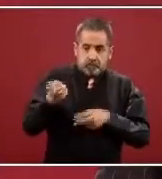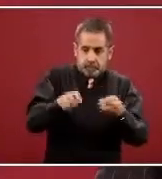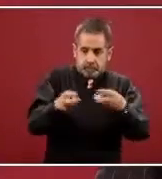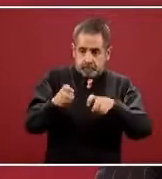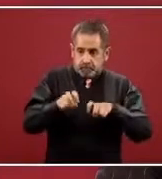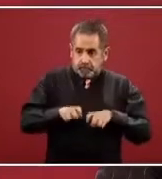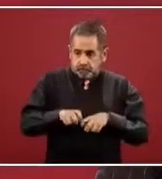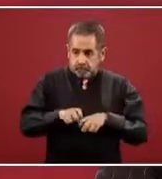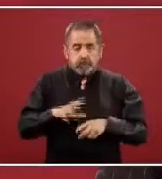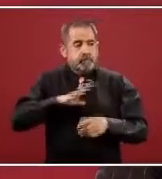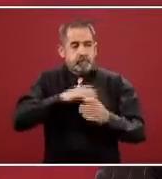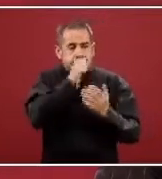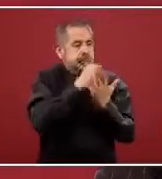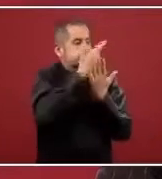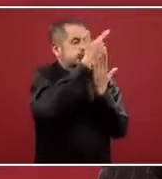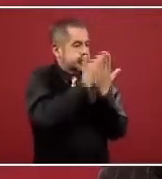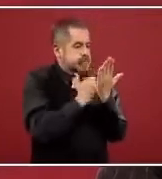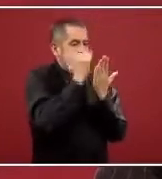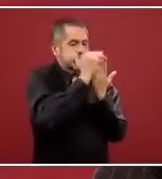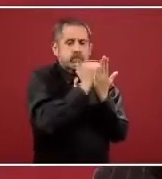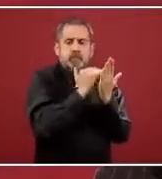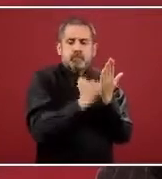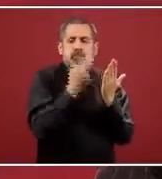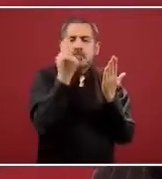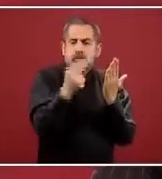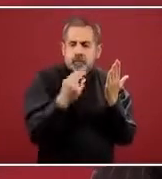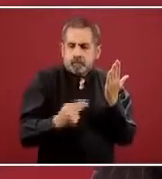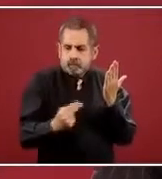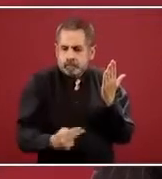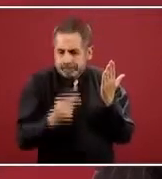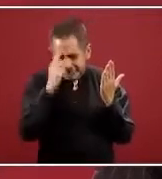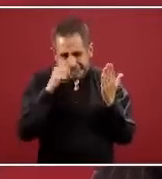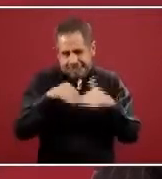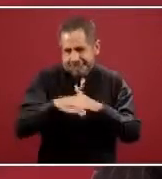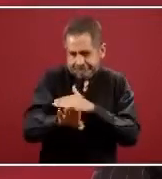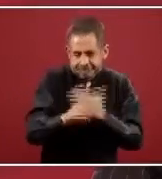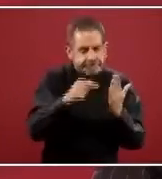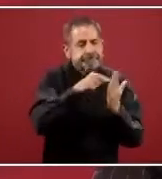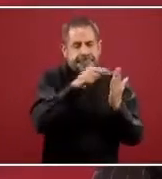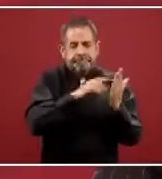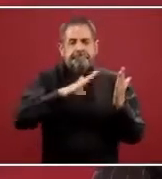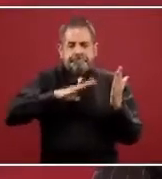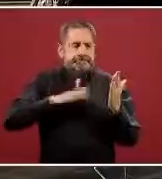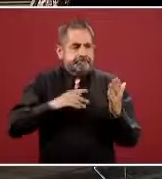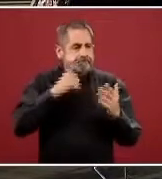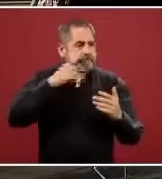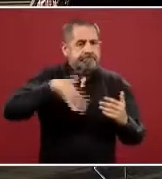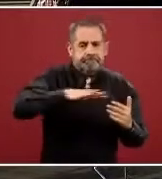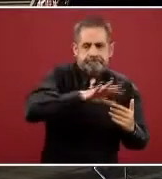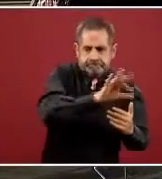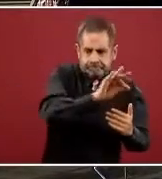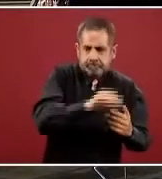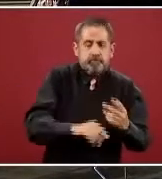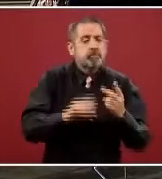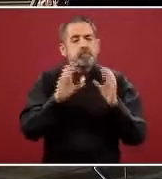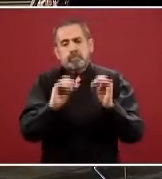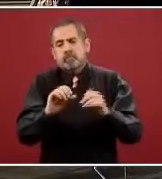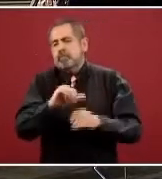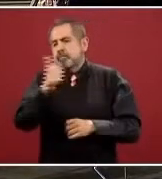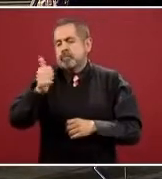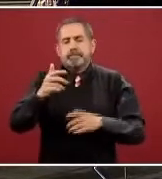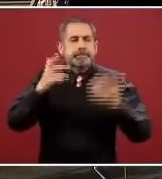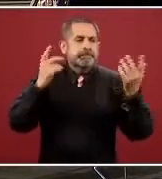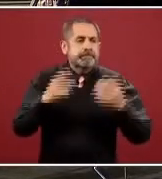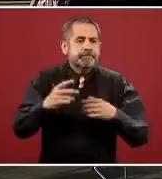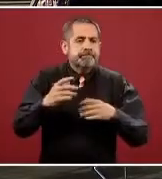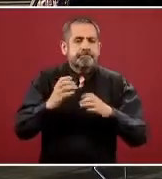tenemos listas de pasajeros a través de cual se hace el abordaje correspondiente. En otras ocasiones, cuando utilizan otro tipo